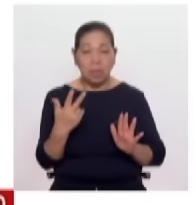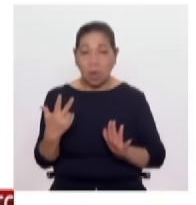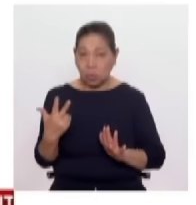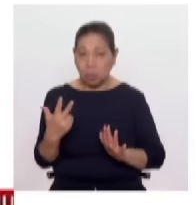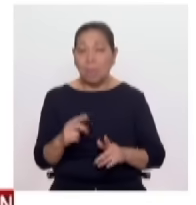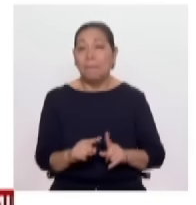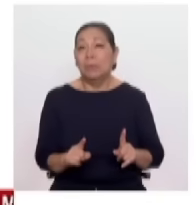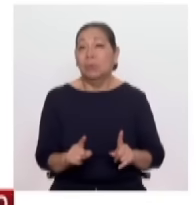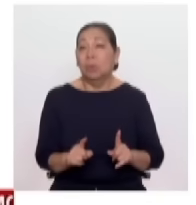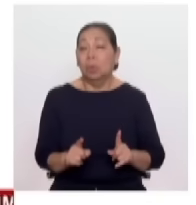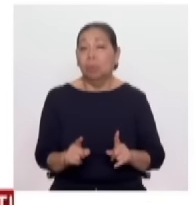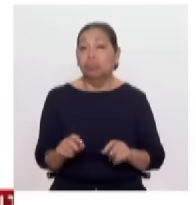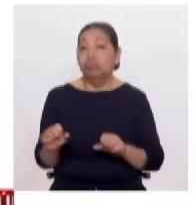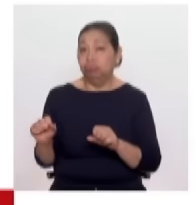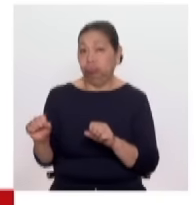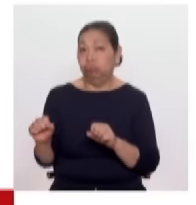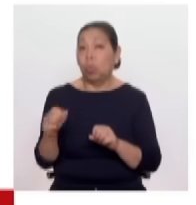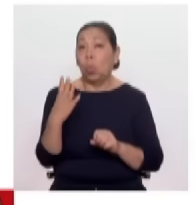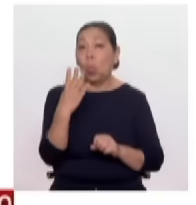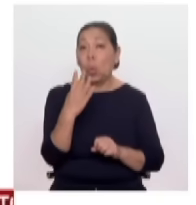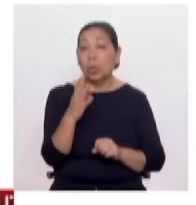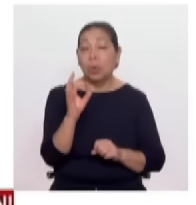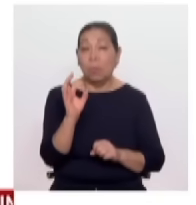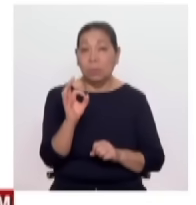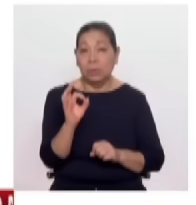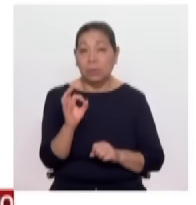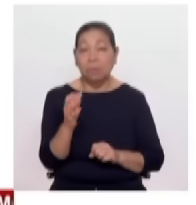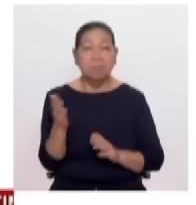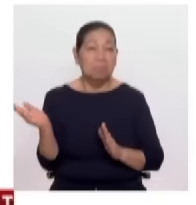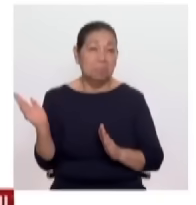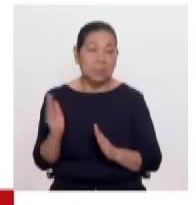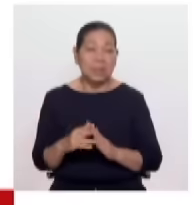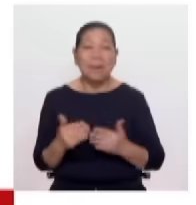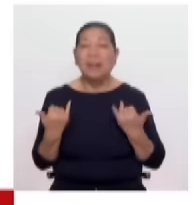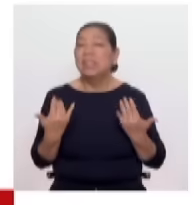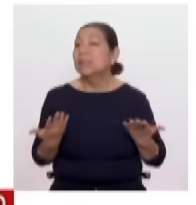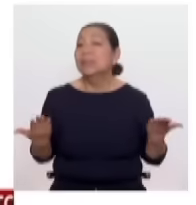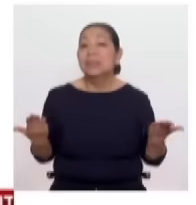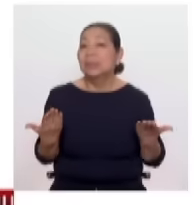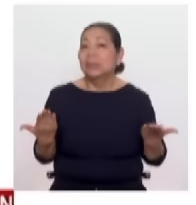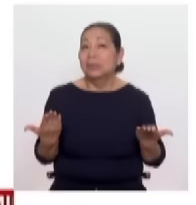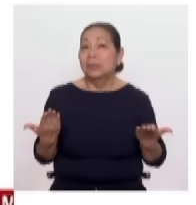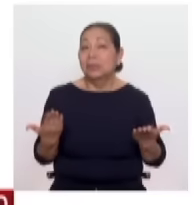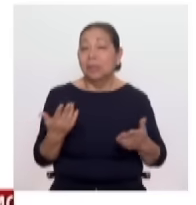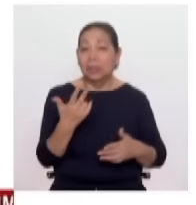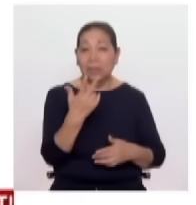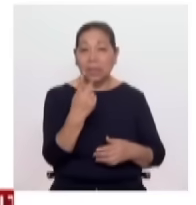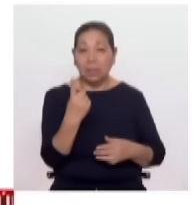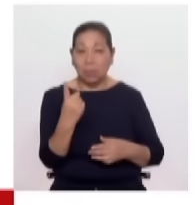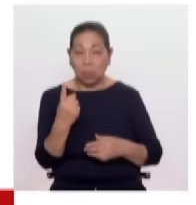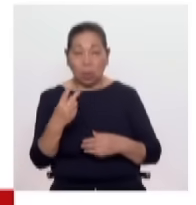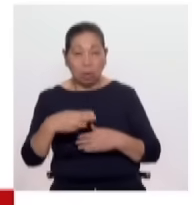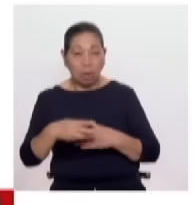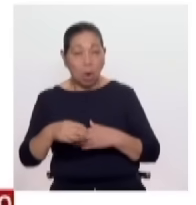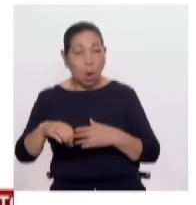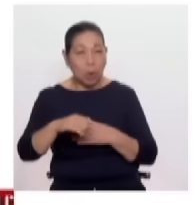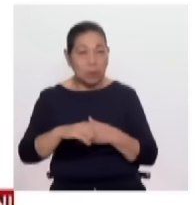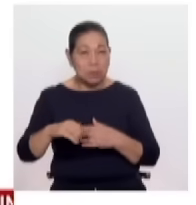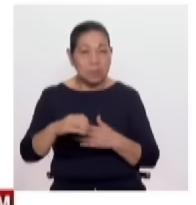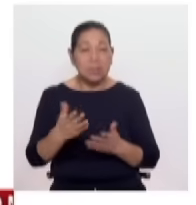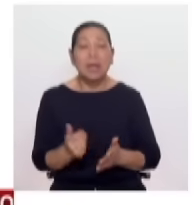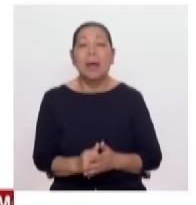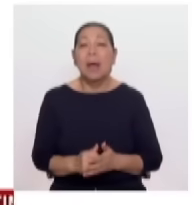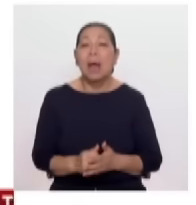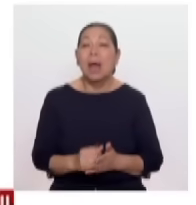72.78, intensidad 4.5 a Aplao. Esto a 31 kilómetros al oeste de